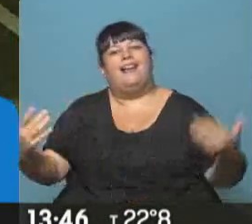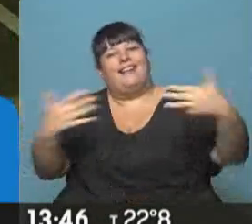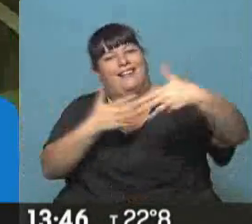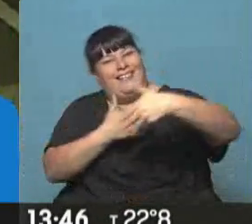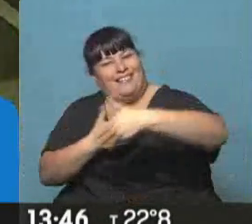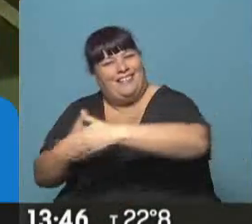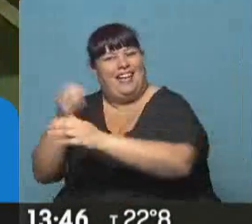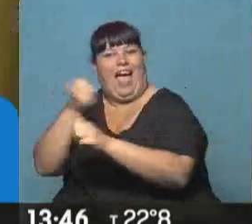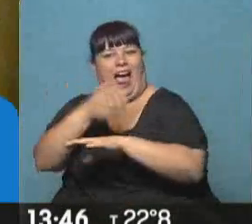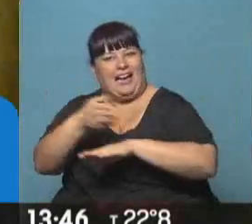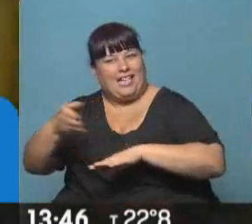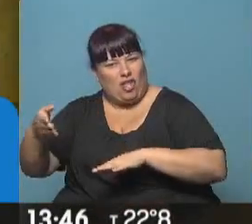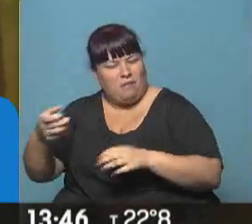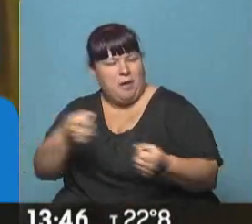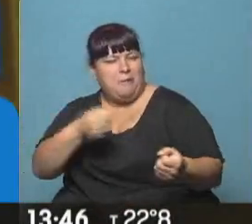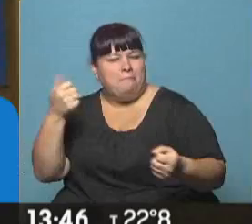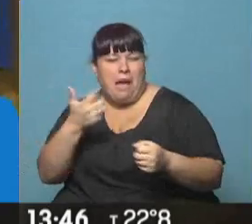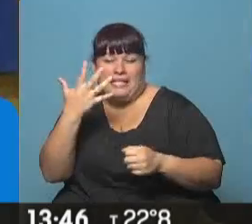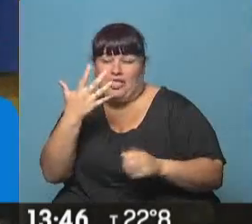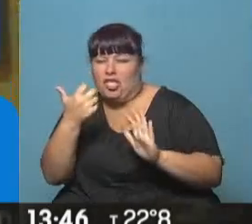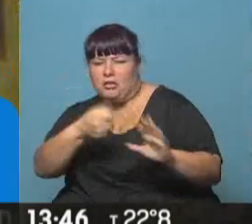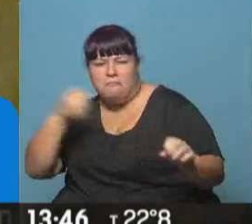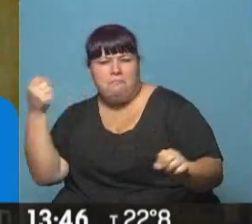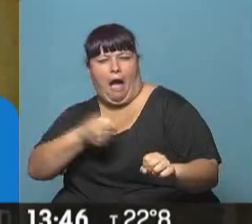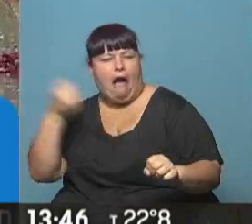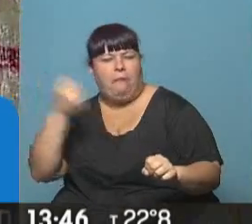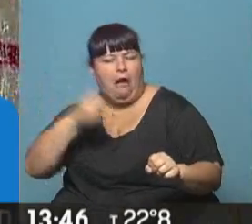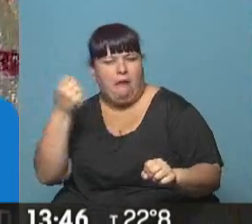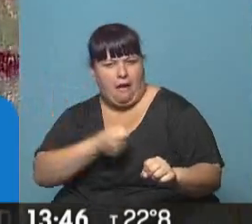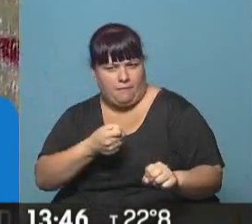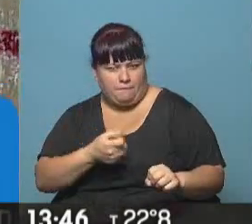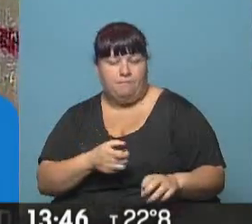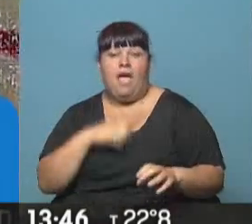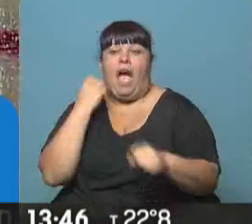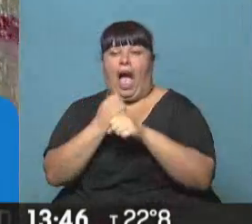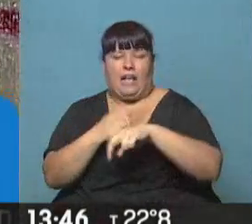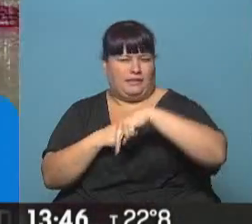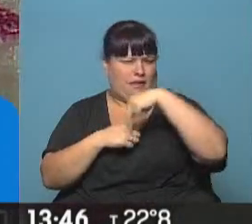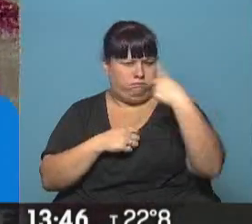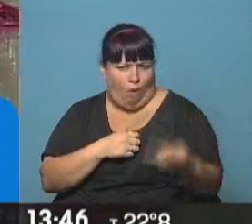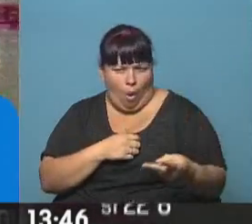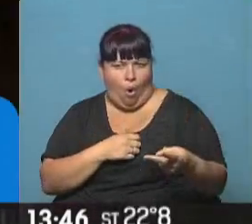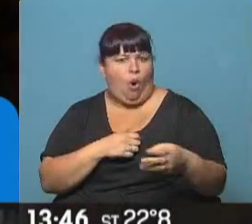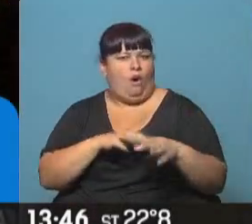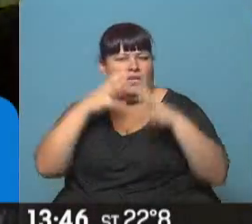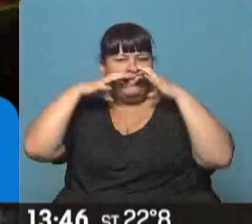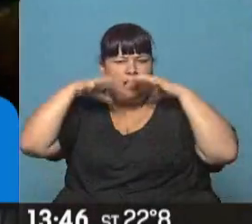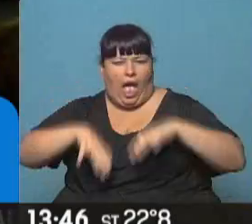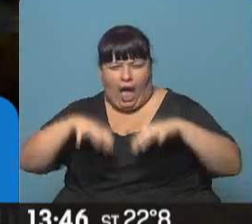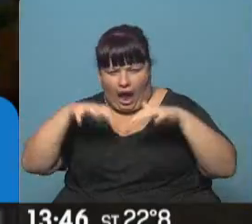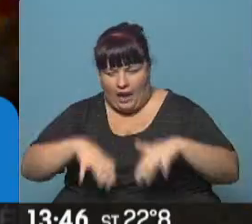lleva para el estacionamiento y entre 5 o 6 lo empiezan a golpear, hasta tirarlo al piso y dejarlo